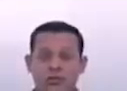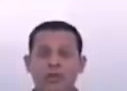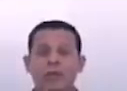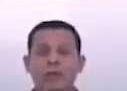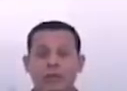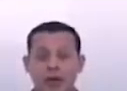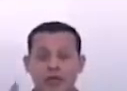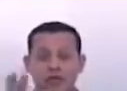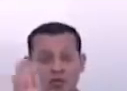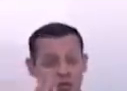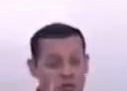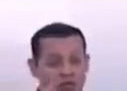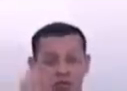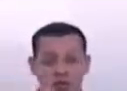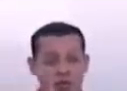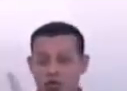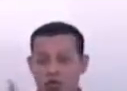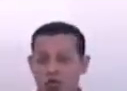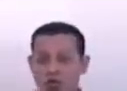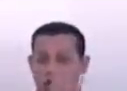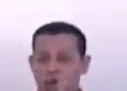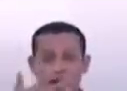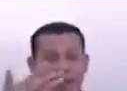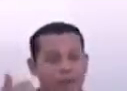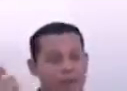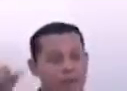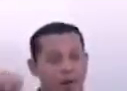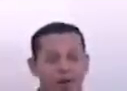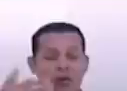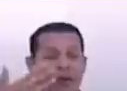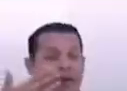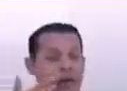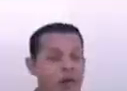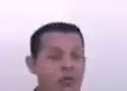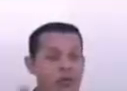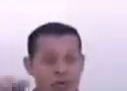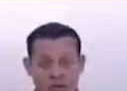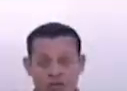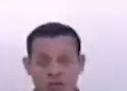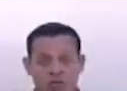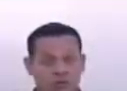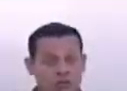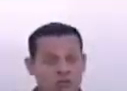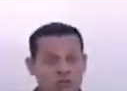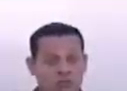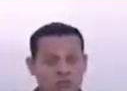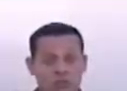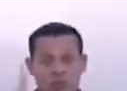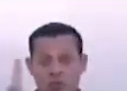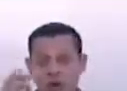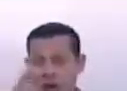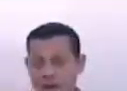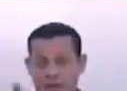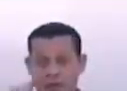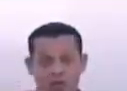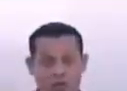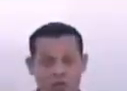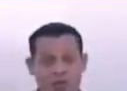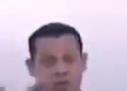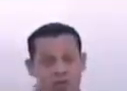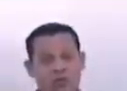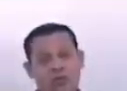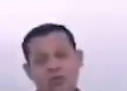para consolarse de no dar malos ejemplos. Y eso es lo que pasa. Un buen amigo mío que ya